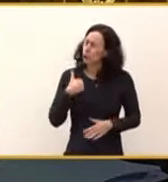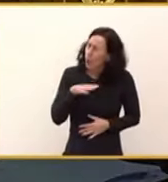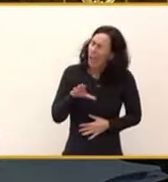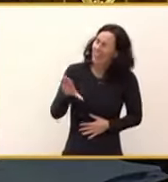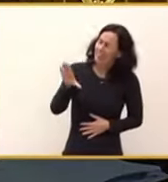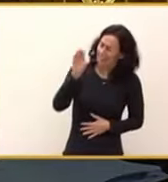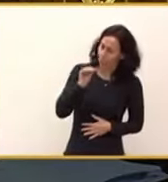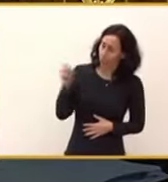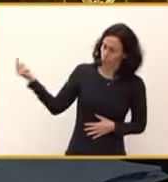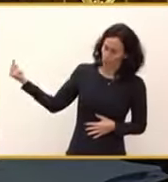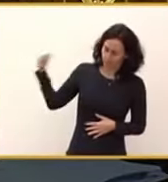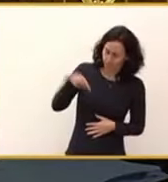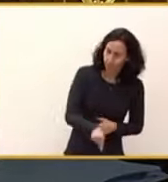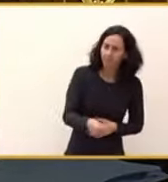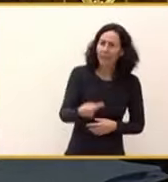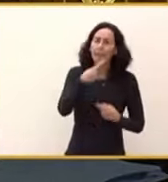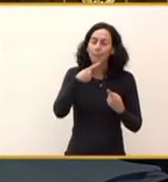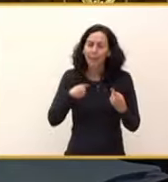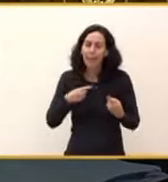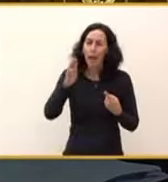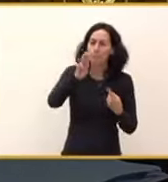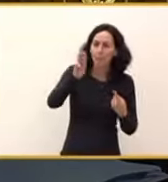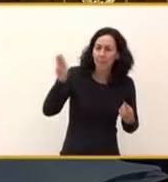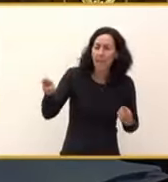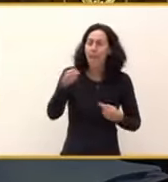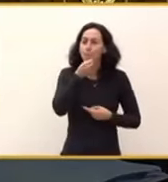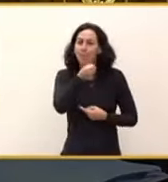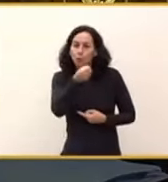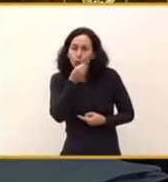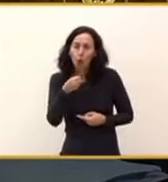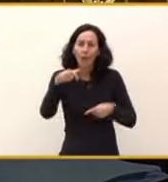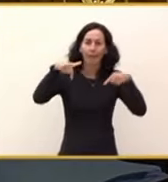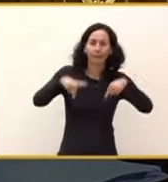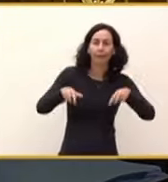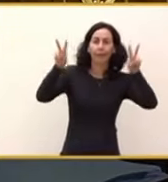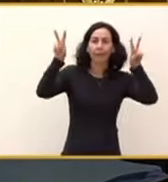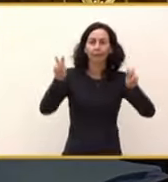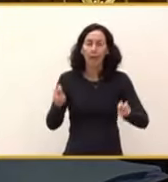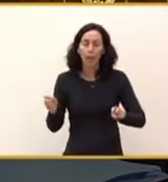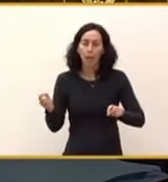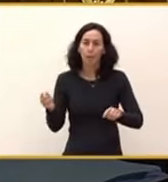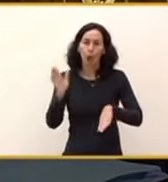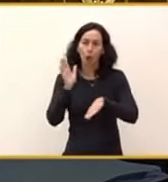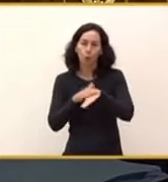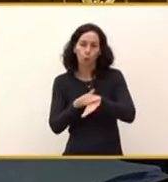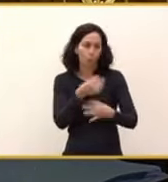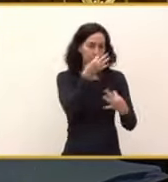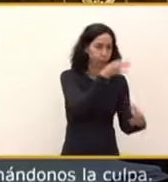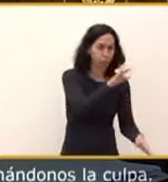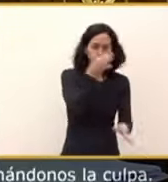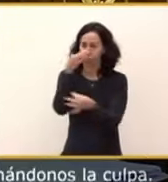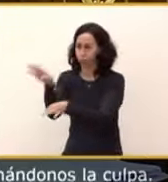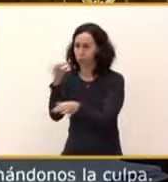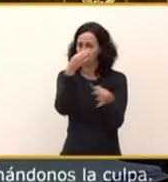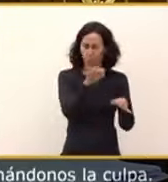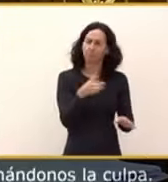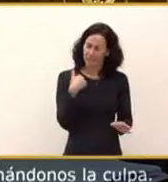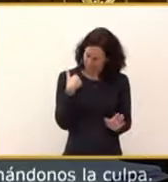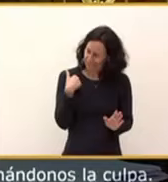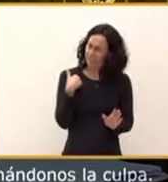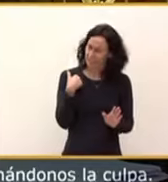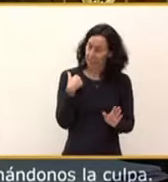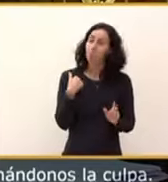los corintios, pero, joder, pero hacerte independentista con los independentistas, no. Hazte catalán con los catalanes, pero no independentista con